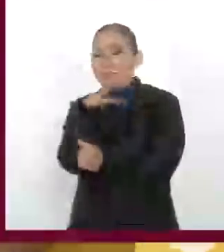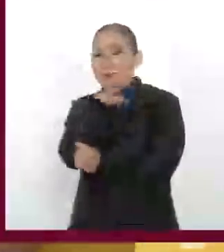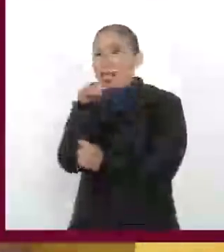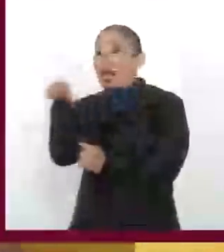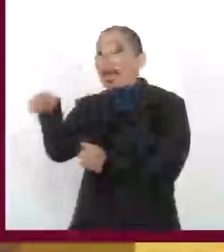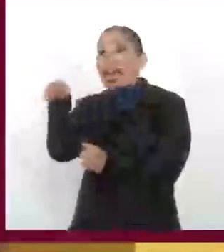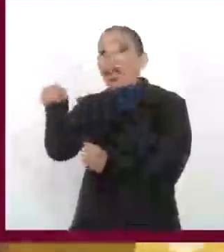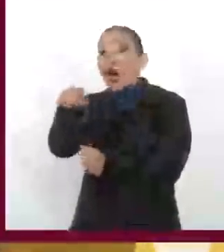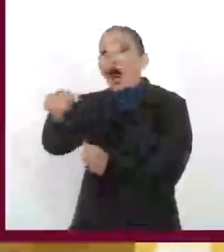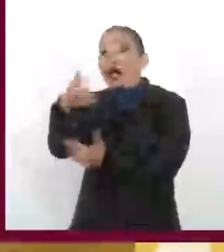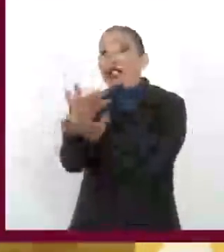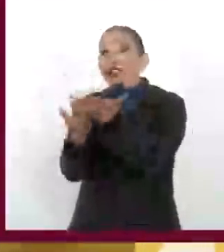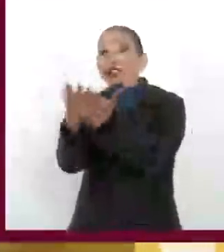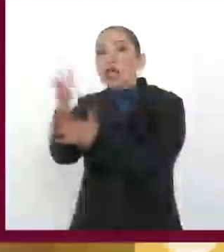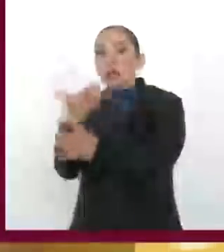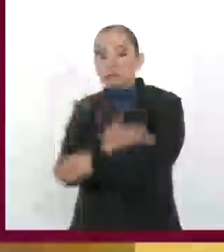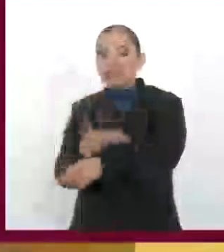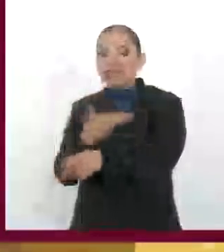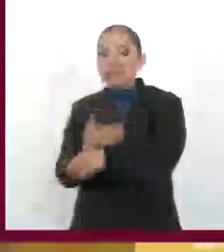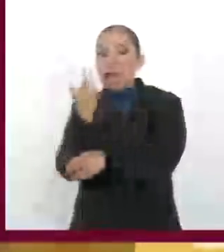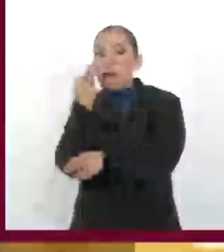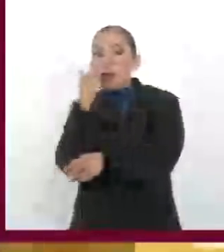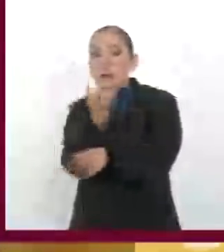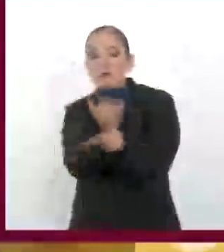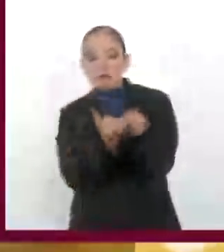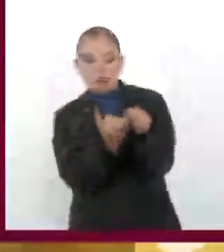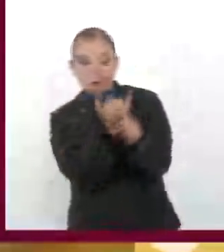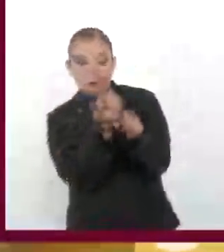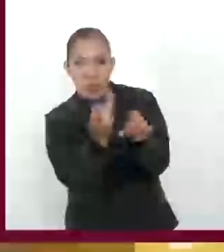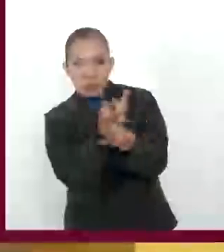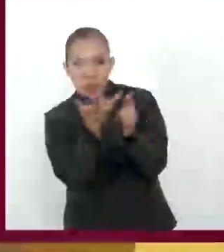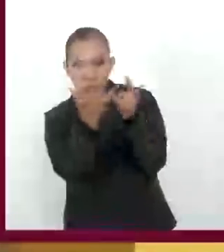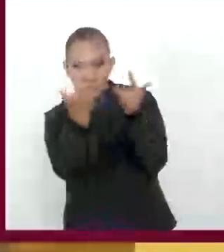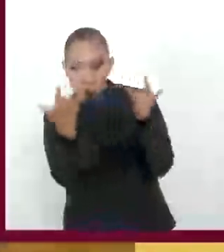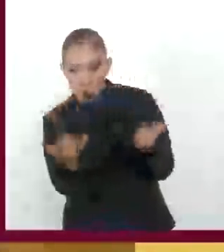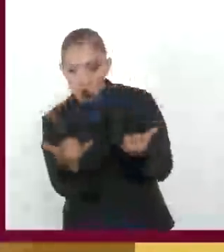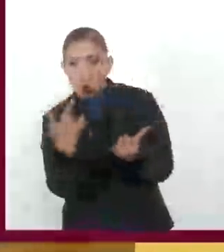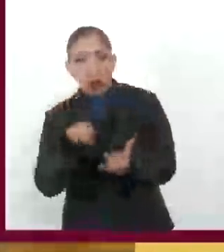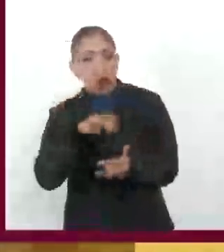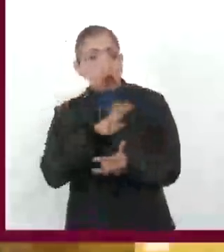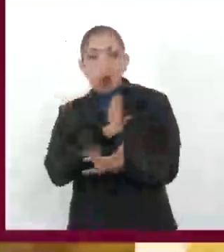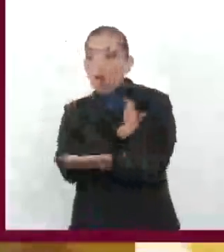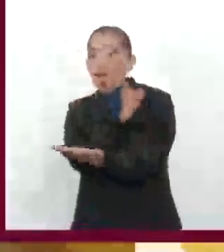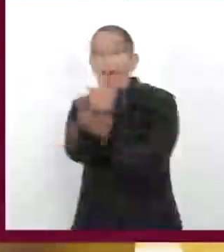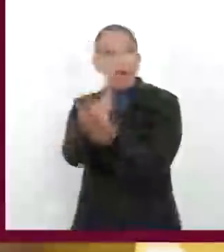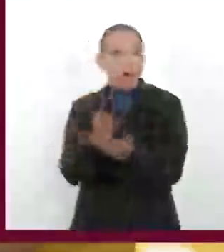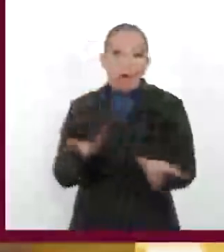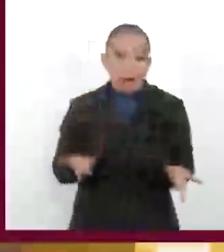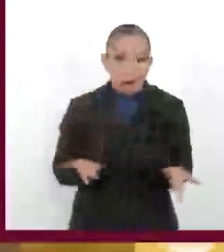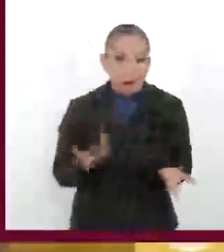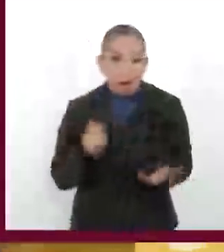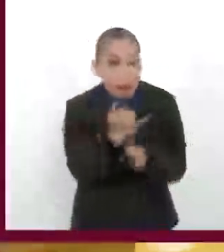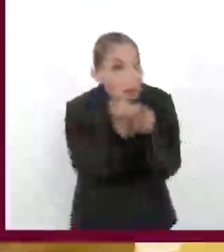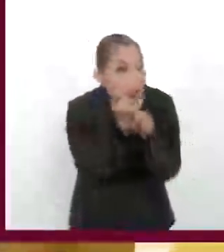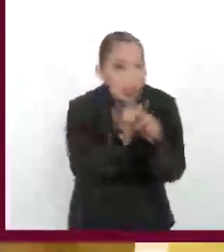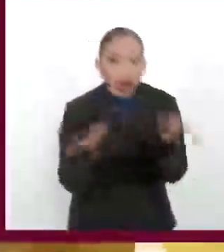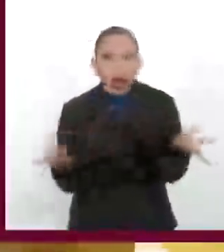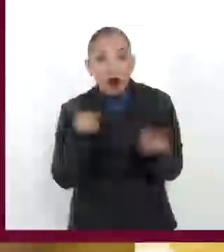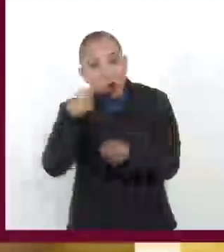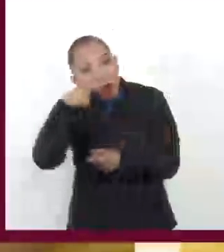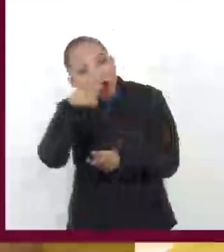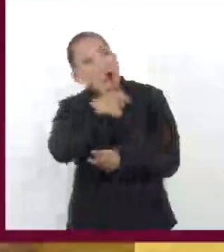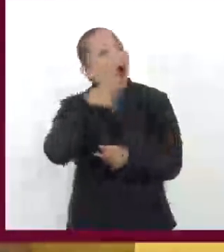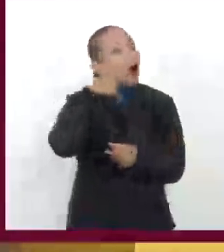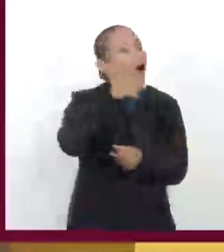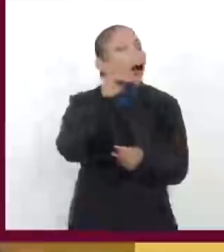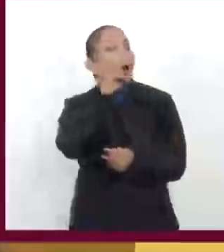instituciones para que sean ellas las que lleven a cabo un procedimiento de investigación de los hechos. Nosotros no nos vamos a meter de